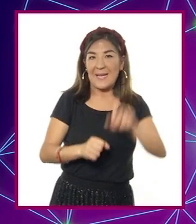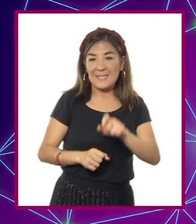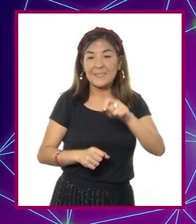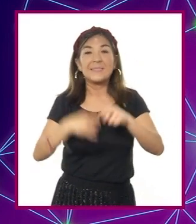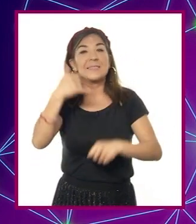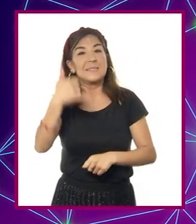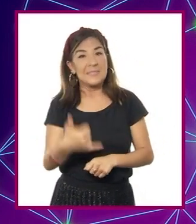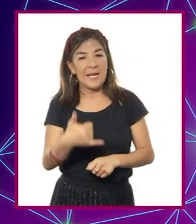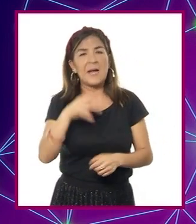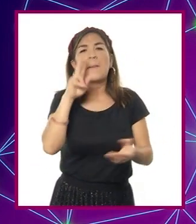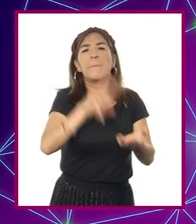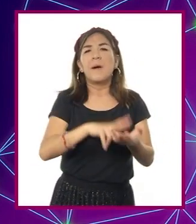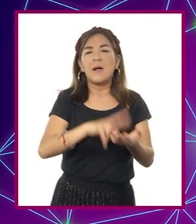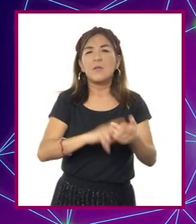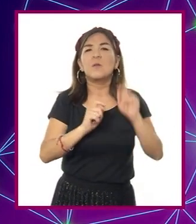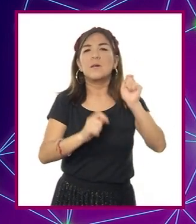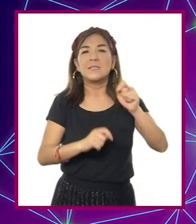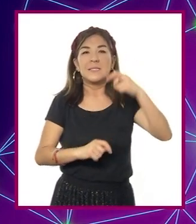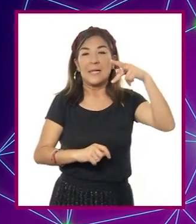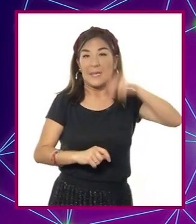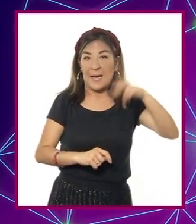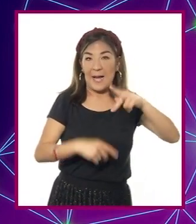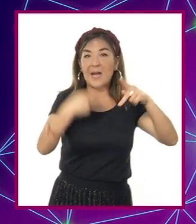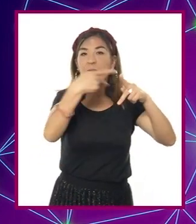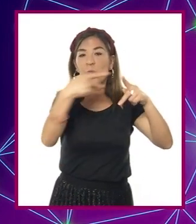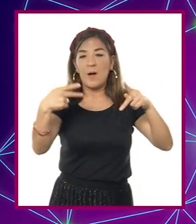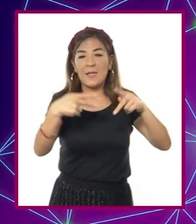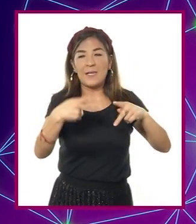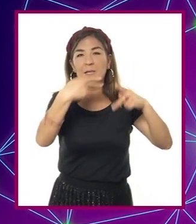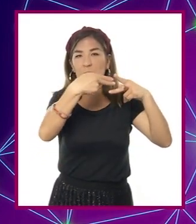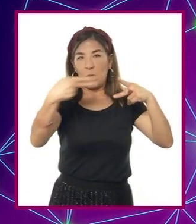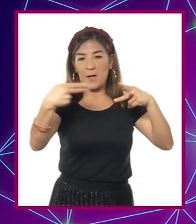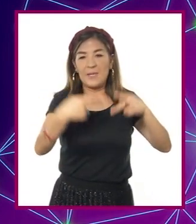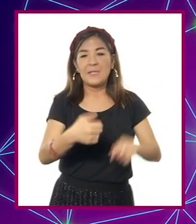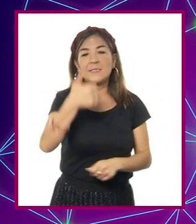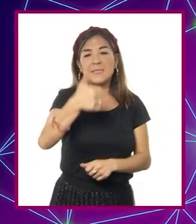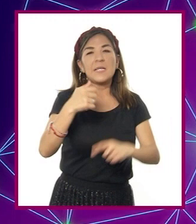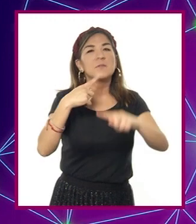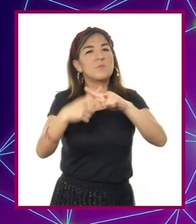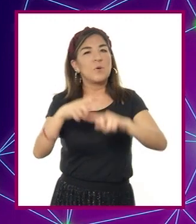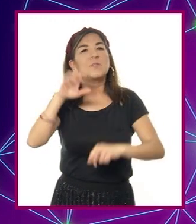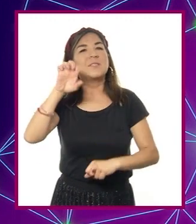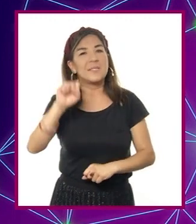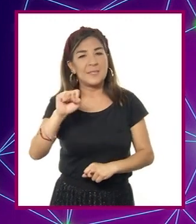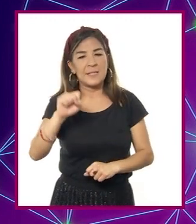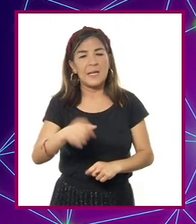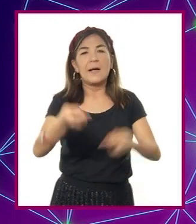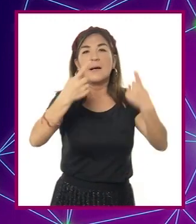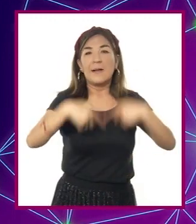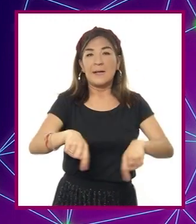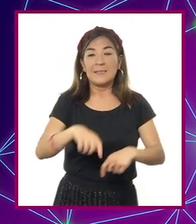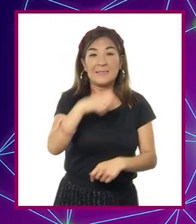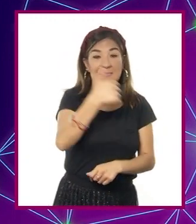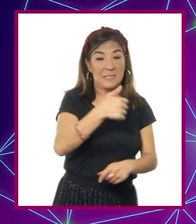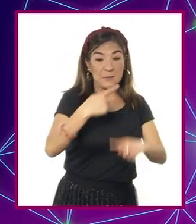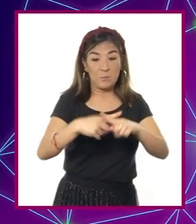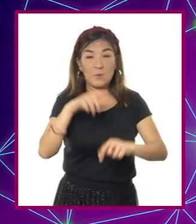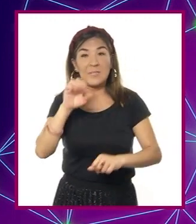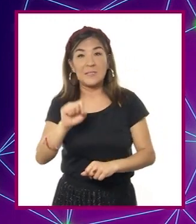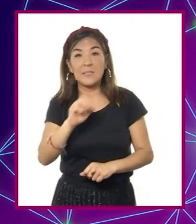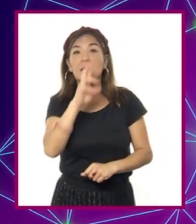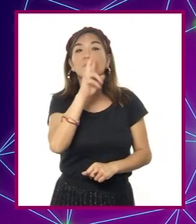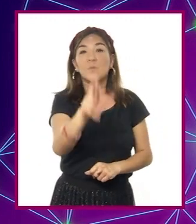tiene que K es igual a 6 por 60. Como el producto de 6 por 60